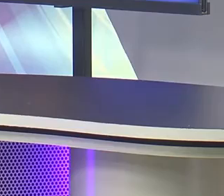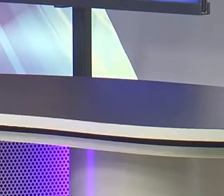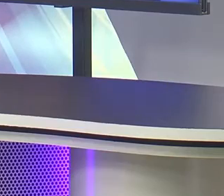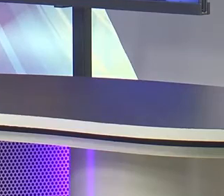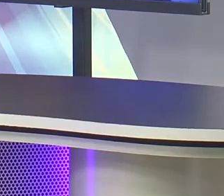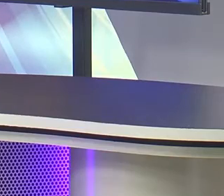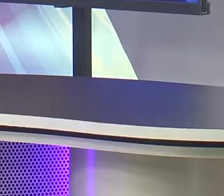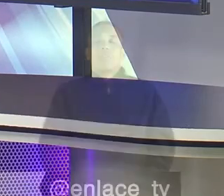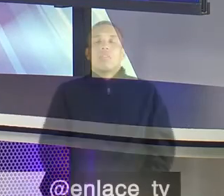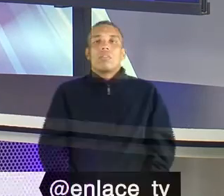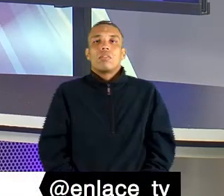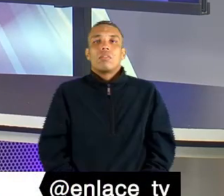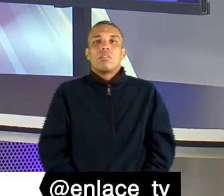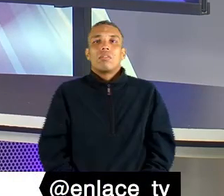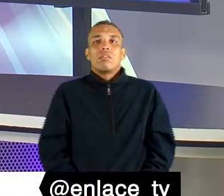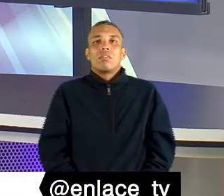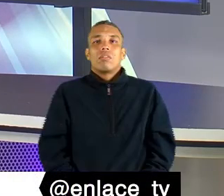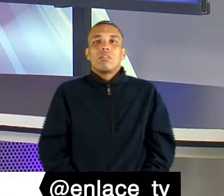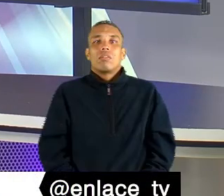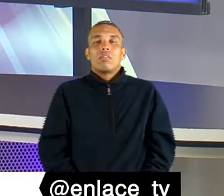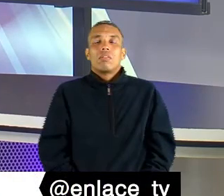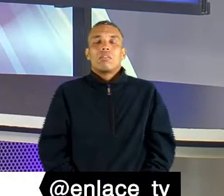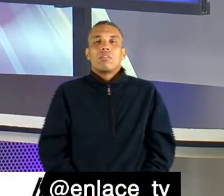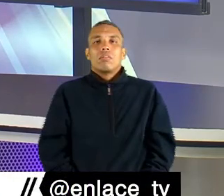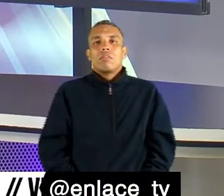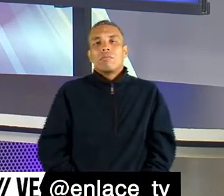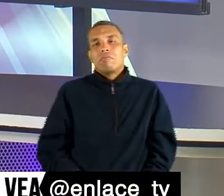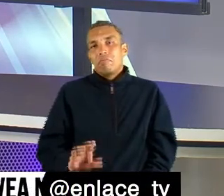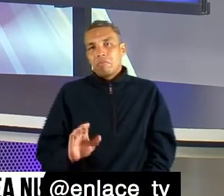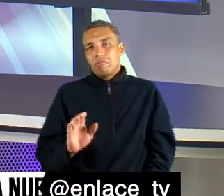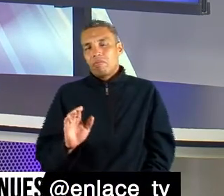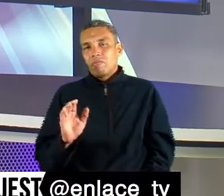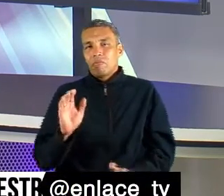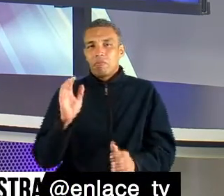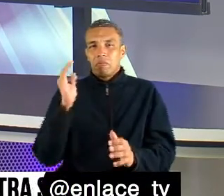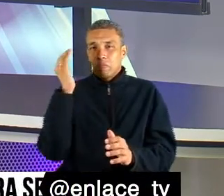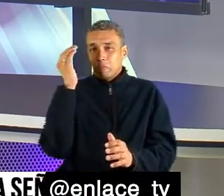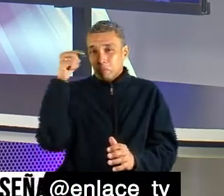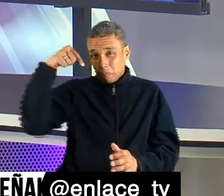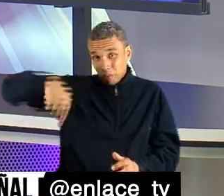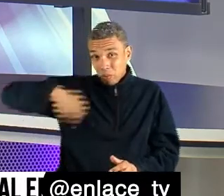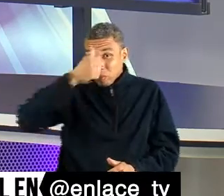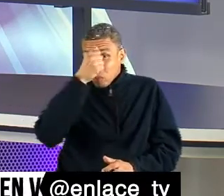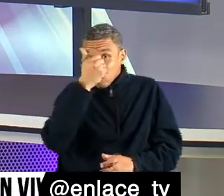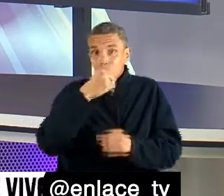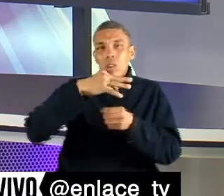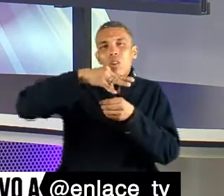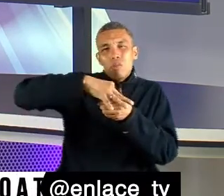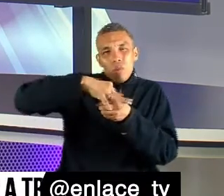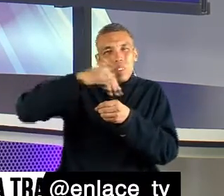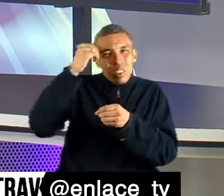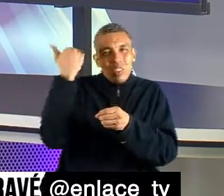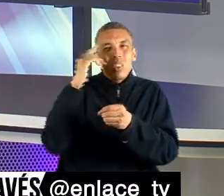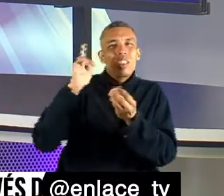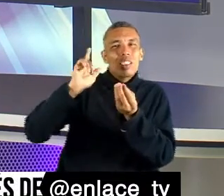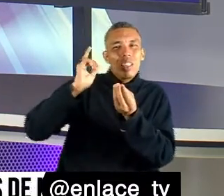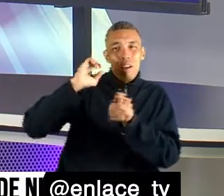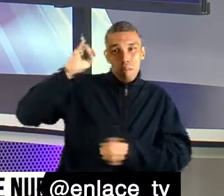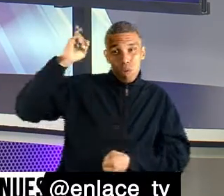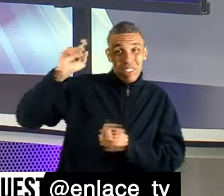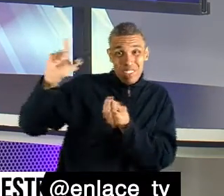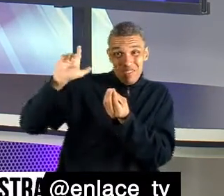Gracias por continuar con nosotros. Terminaron este domingo elecciones del liberalismo para la escogencia de sus directivos y delegados a la Asamblea de mayo